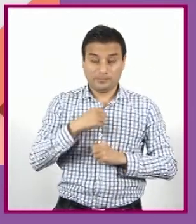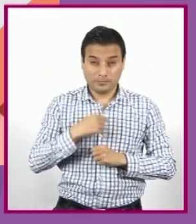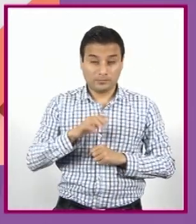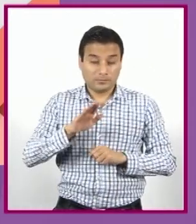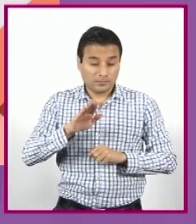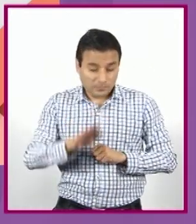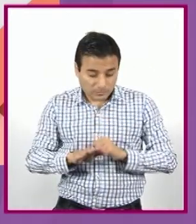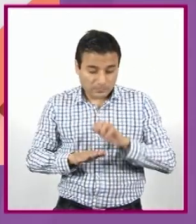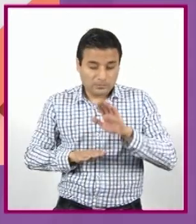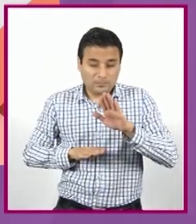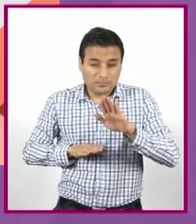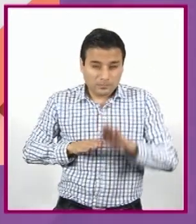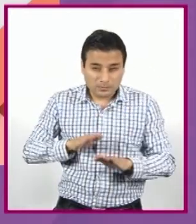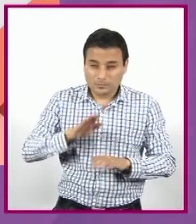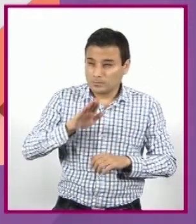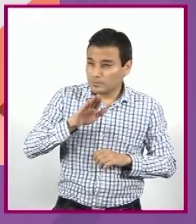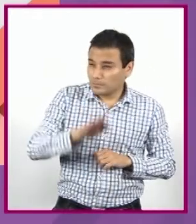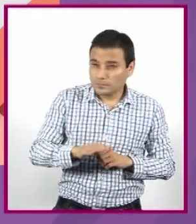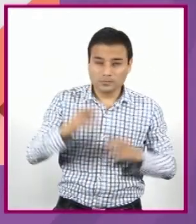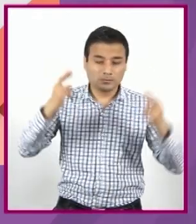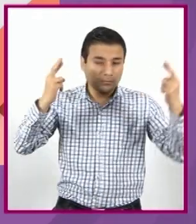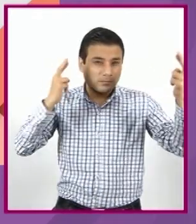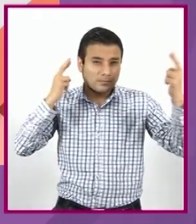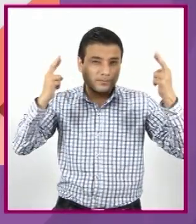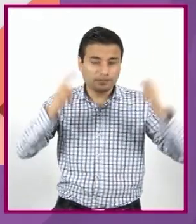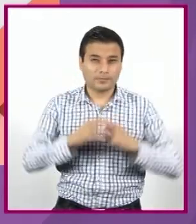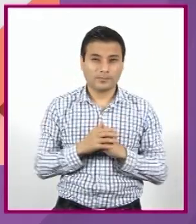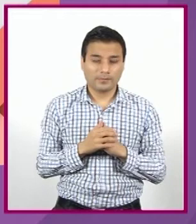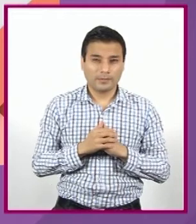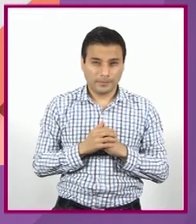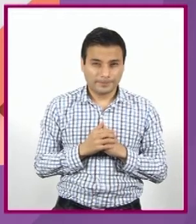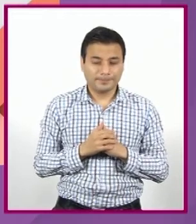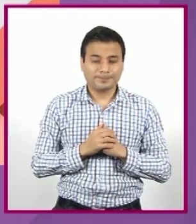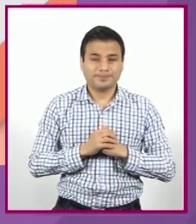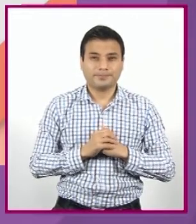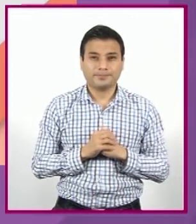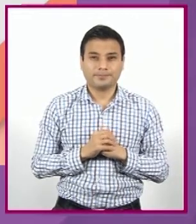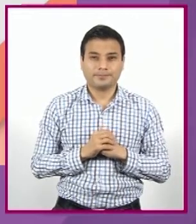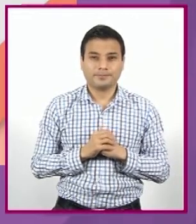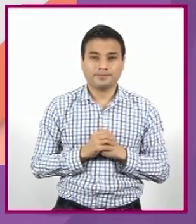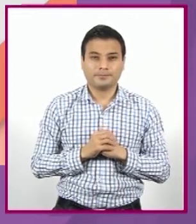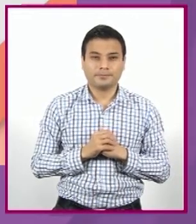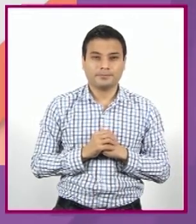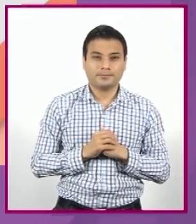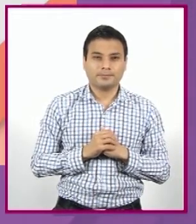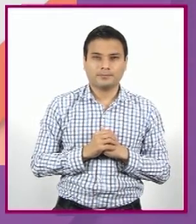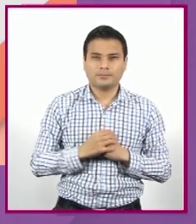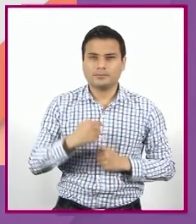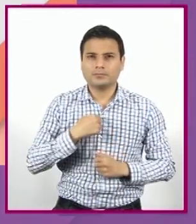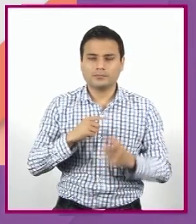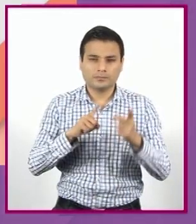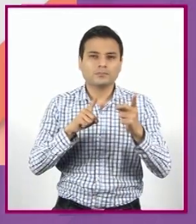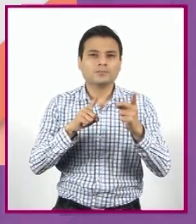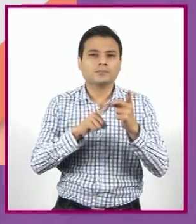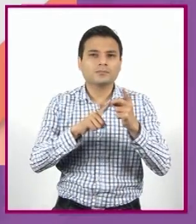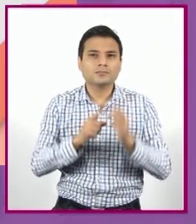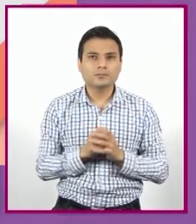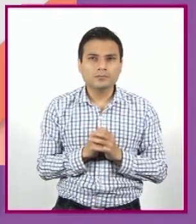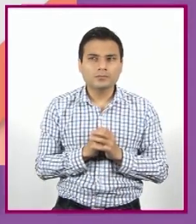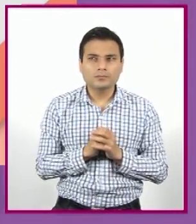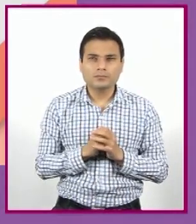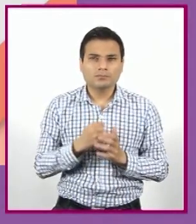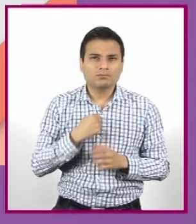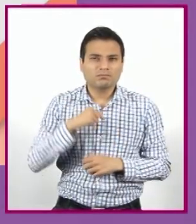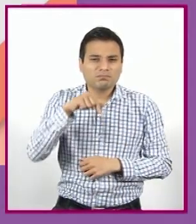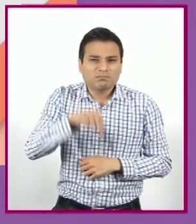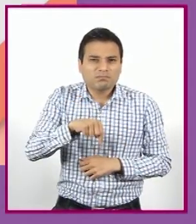era lo único que quebraba la soledad y el silencio del lugar. ¿Dónde me encontraba? ¿Qué estaba